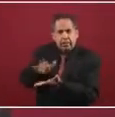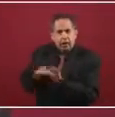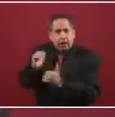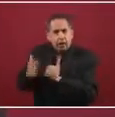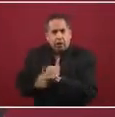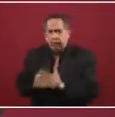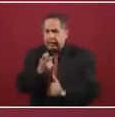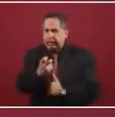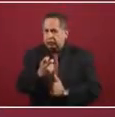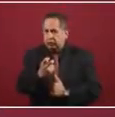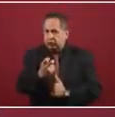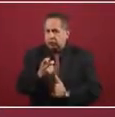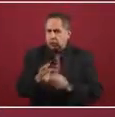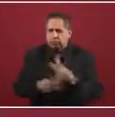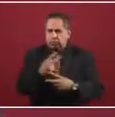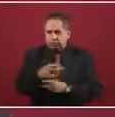hacer.